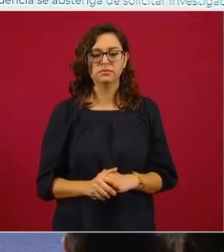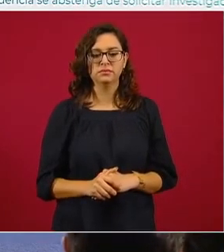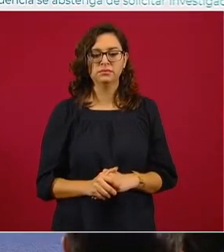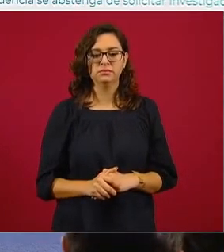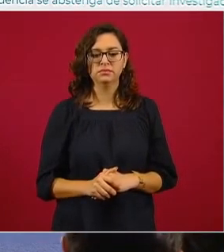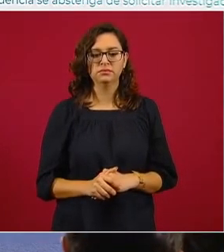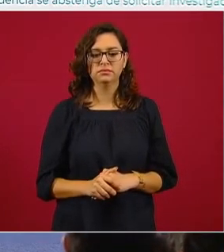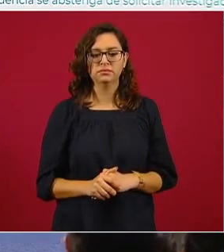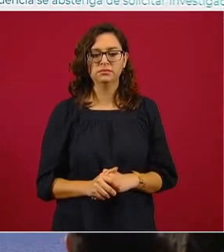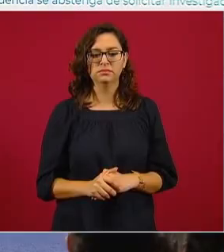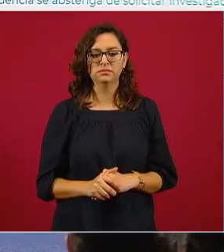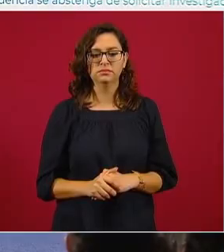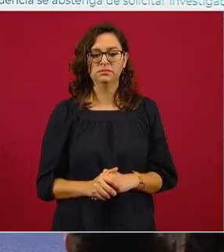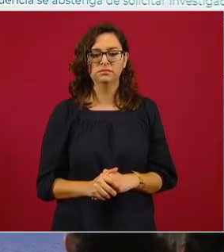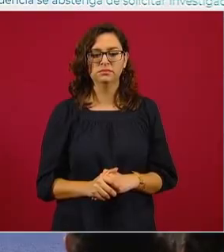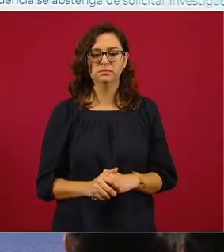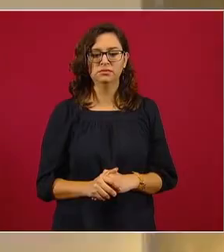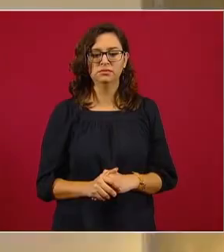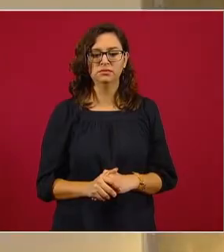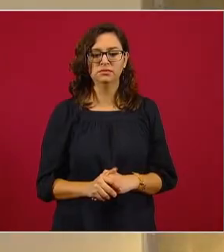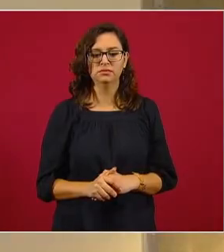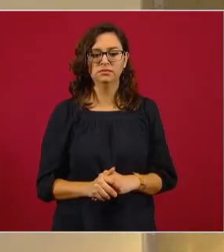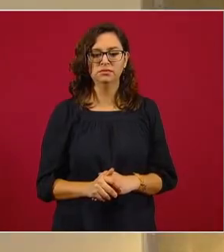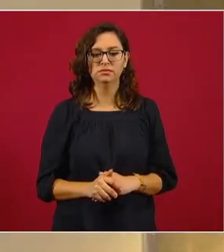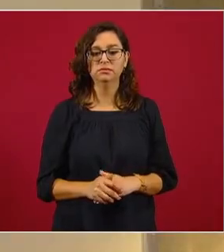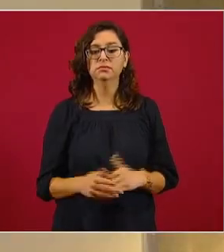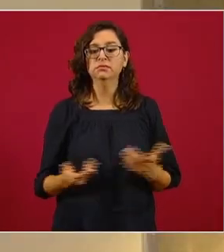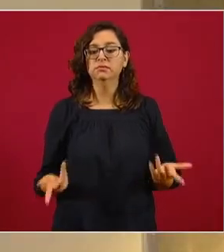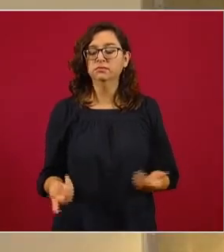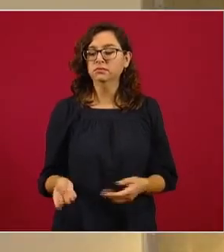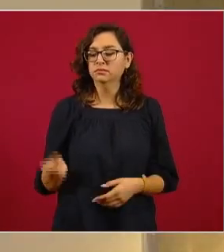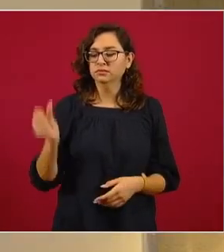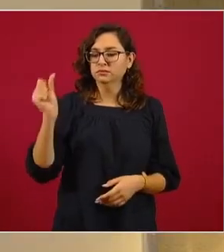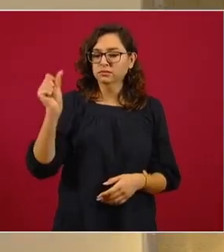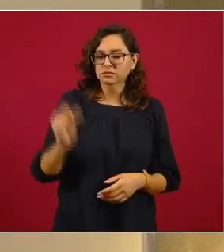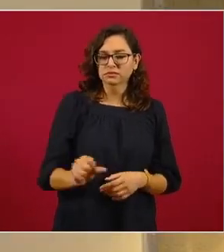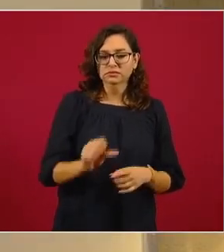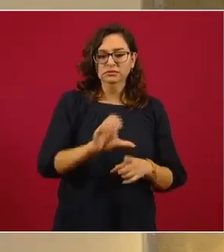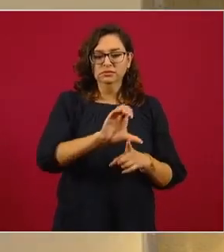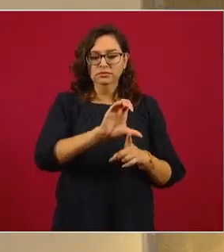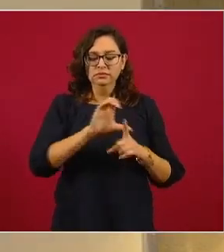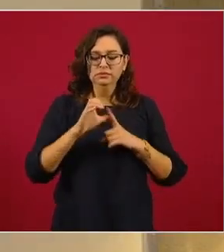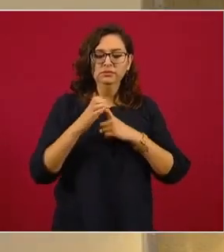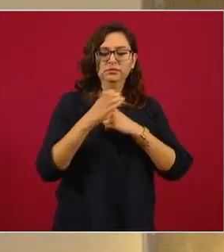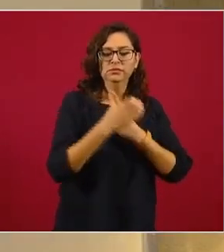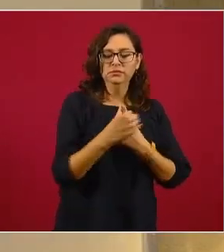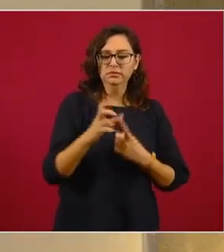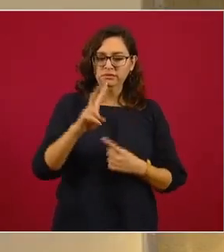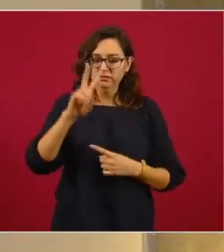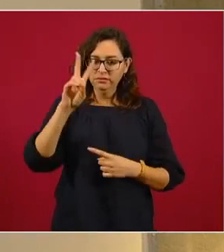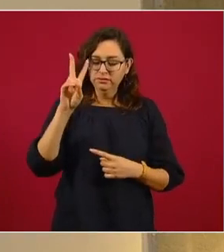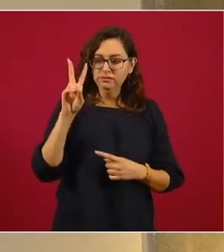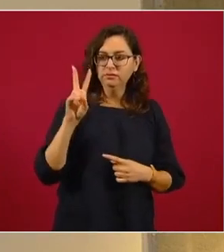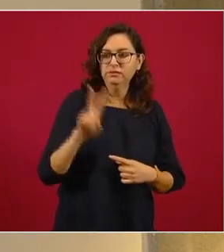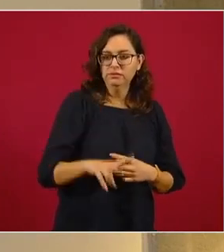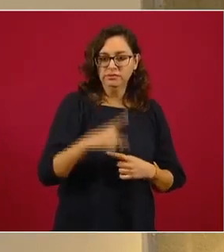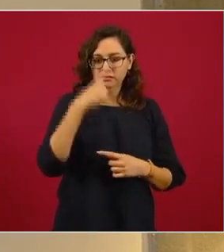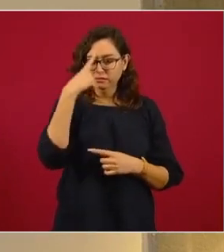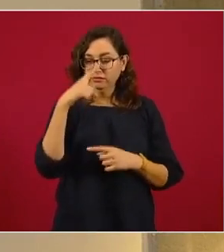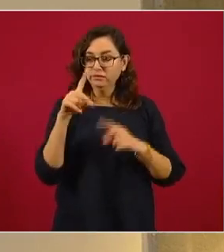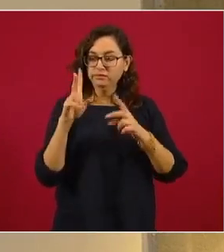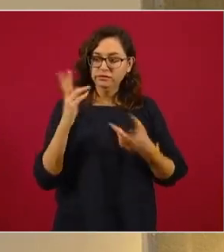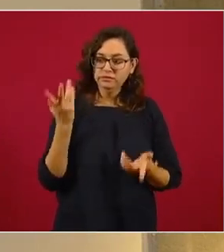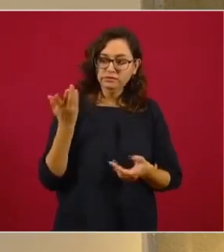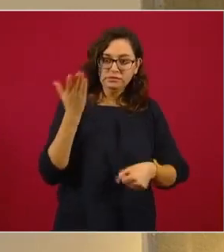esto es una improvisación. Hoy se constituye una comisión de la verdad para castigar los abusos de autoridad, para atender el caso de